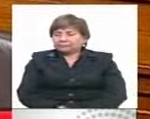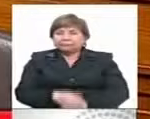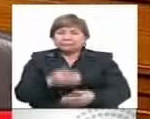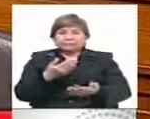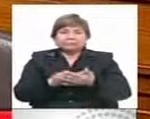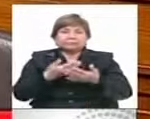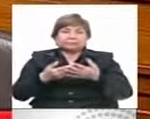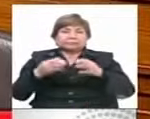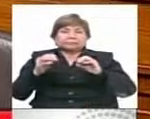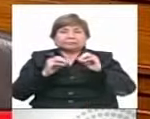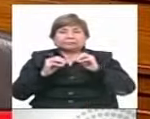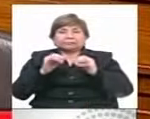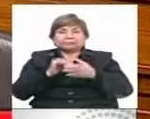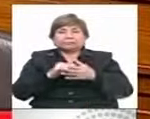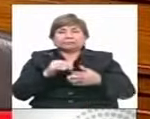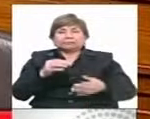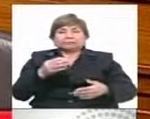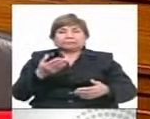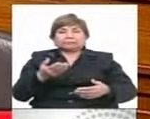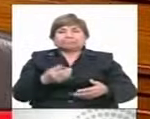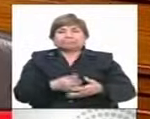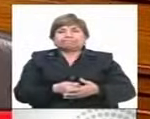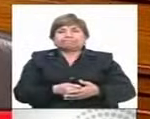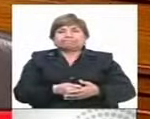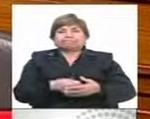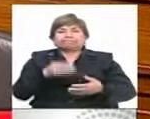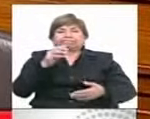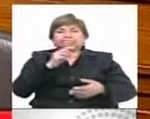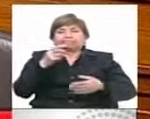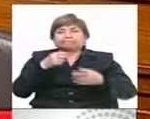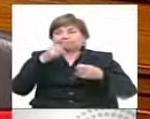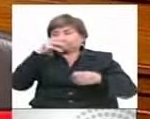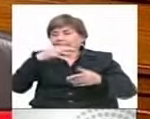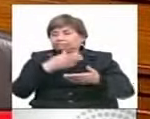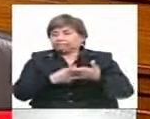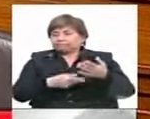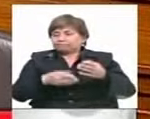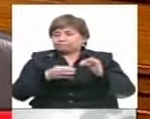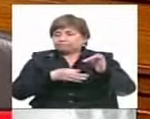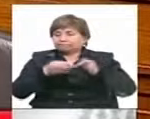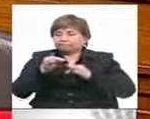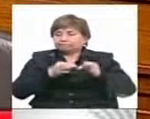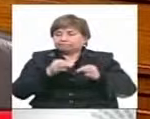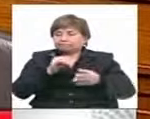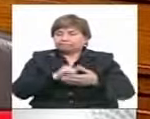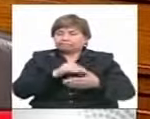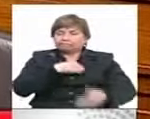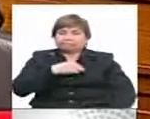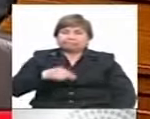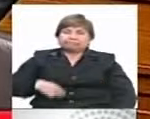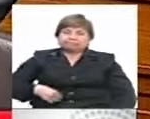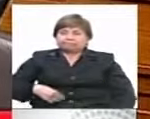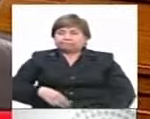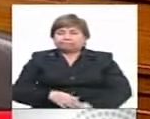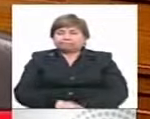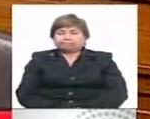contratos millonarios que firma el grupo Distriluz y que se lo expliqué al señor ministro.